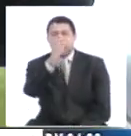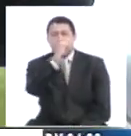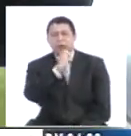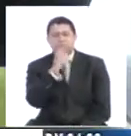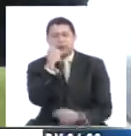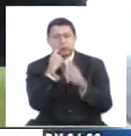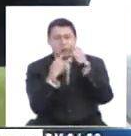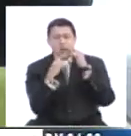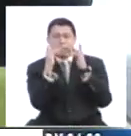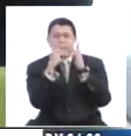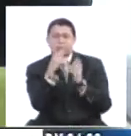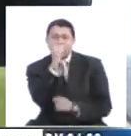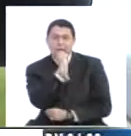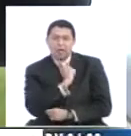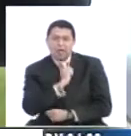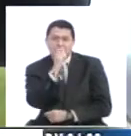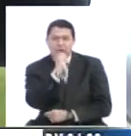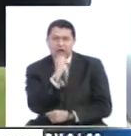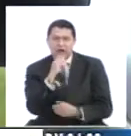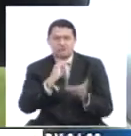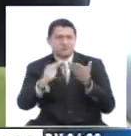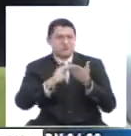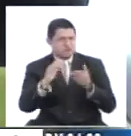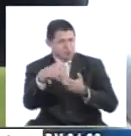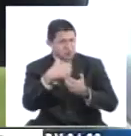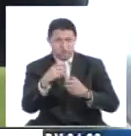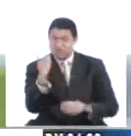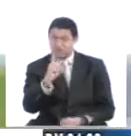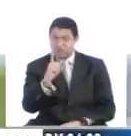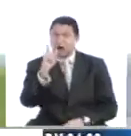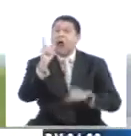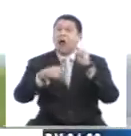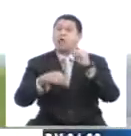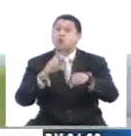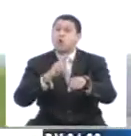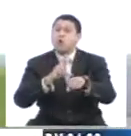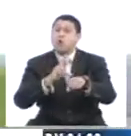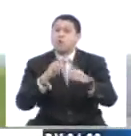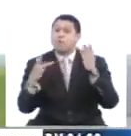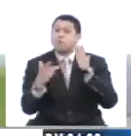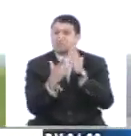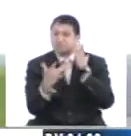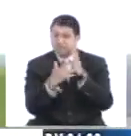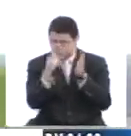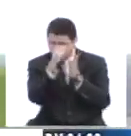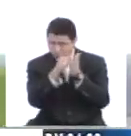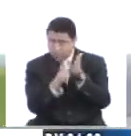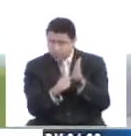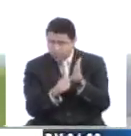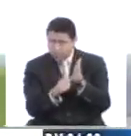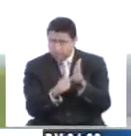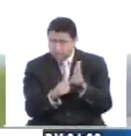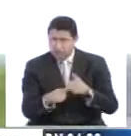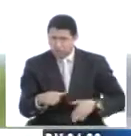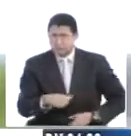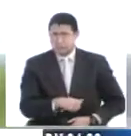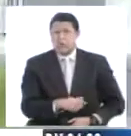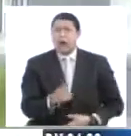igualito que la comida soluciona todos los problemas y existen médicos métodos quirúrgicos que quizás